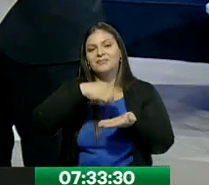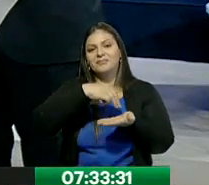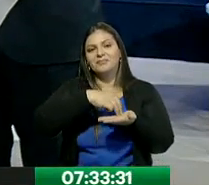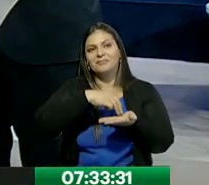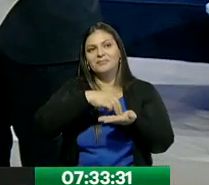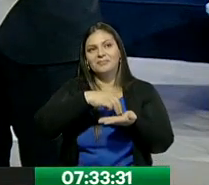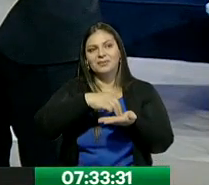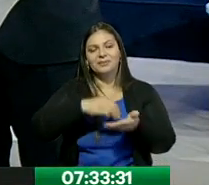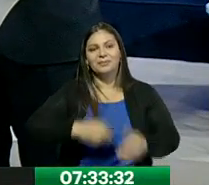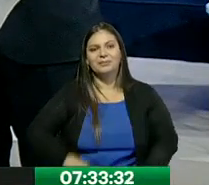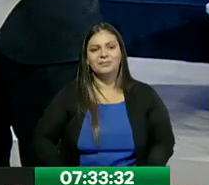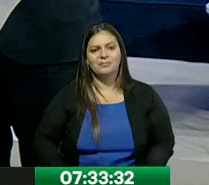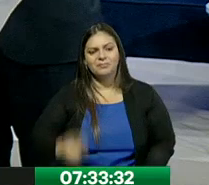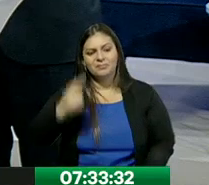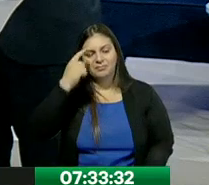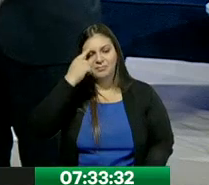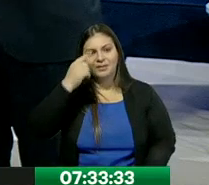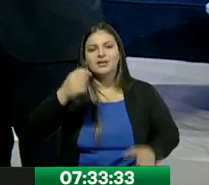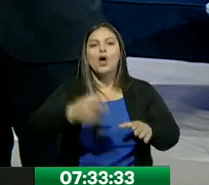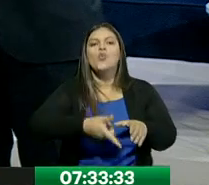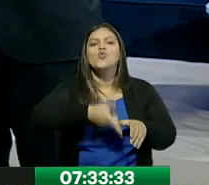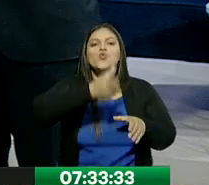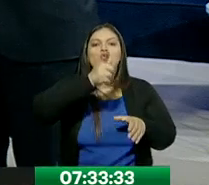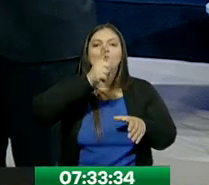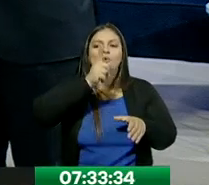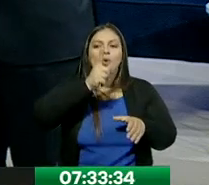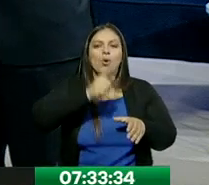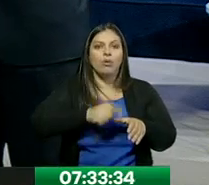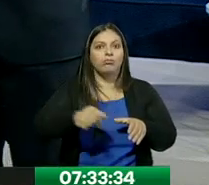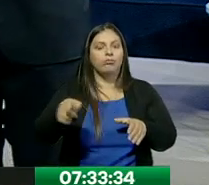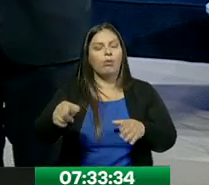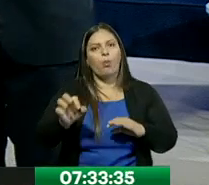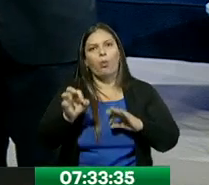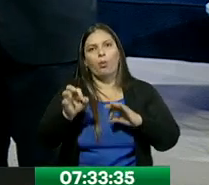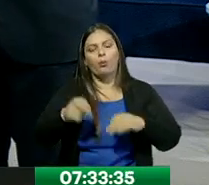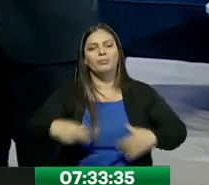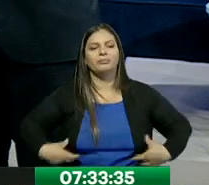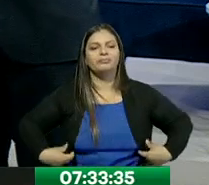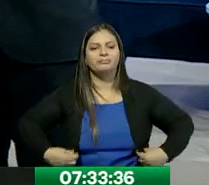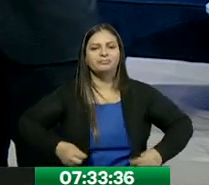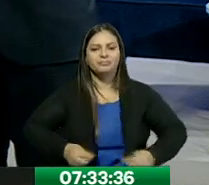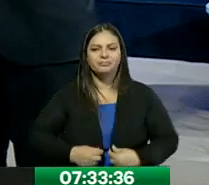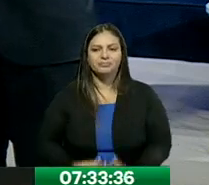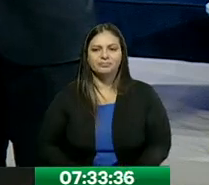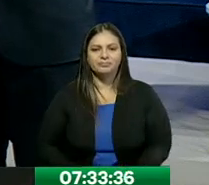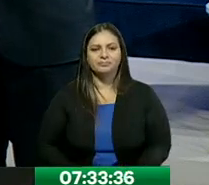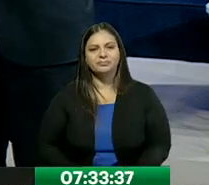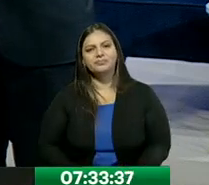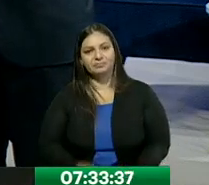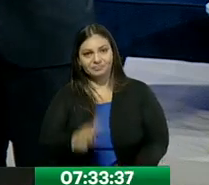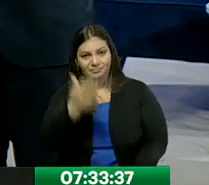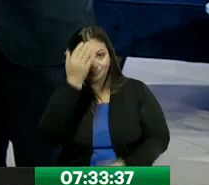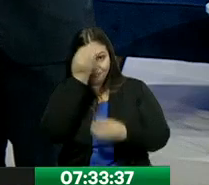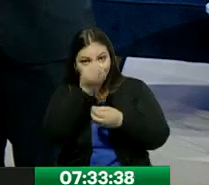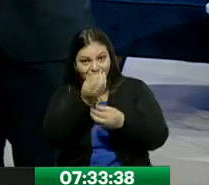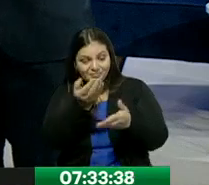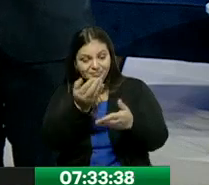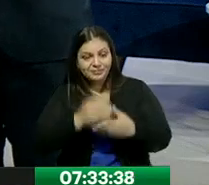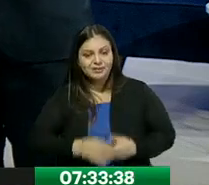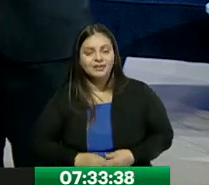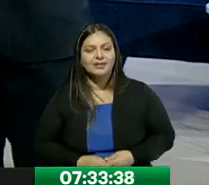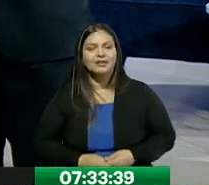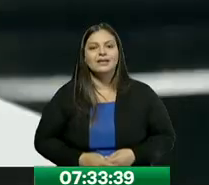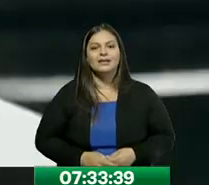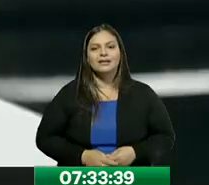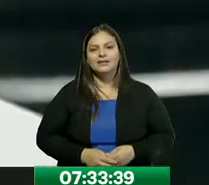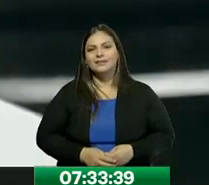forma diferente de endulzarte la vida. Así es, oiga, y a propósito de endulzar y de rostros muy, pero muy lindos, ¿sabe qué? Los usuarios